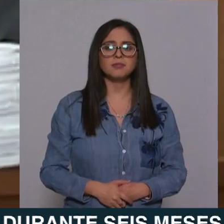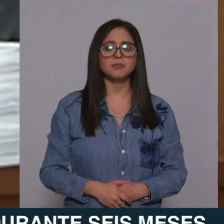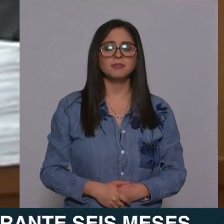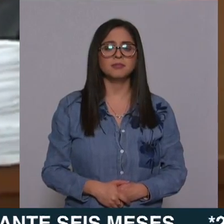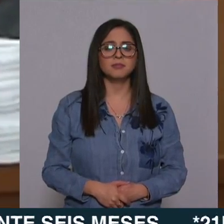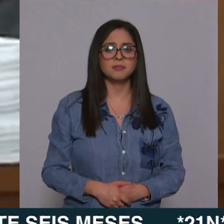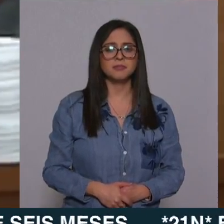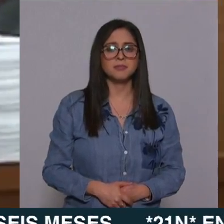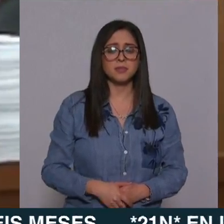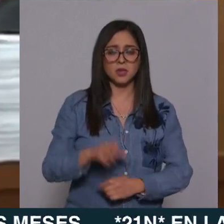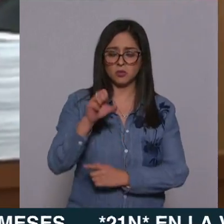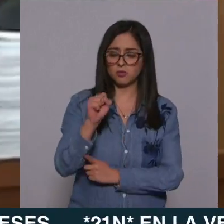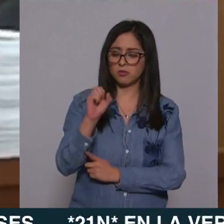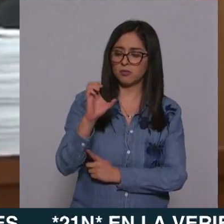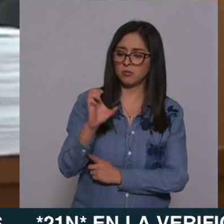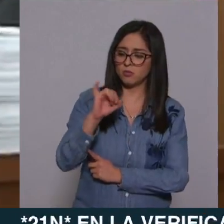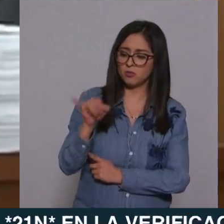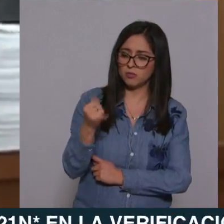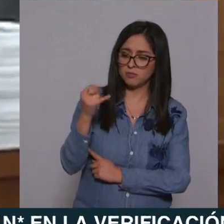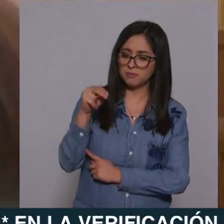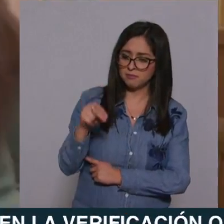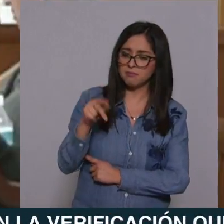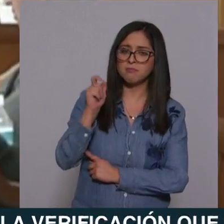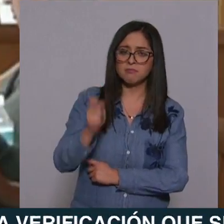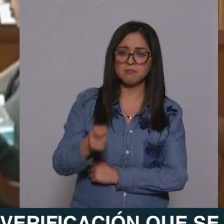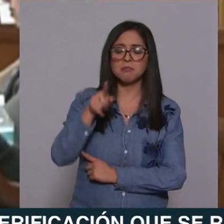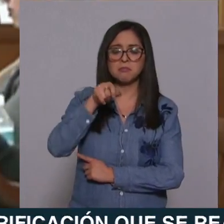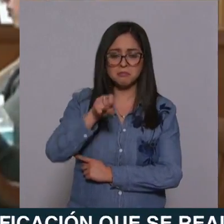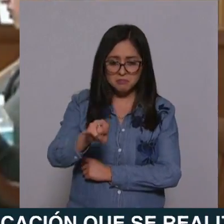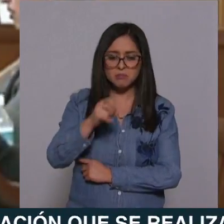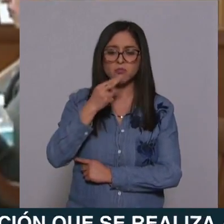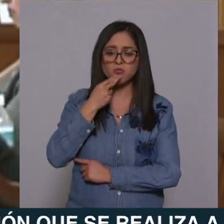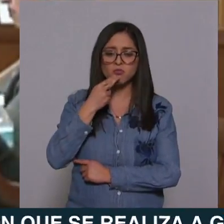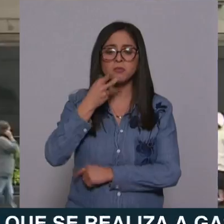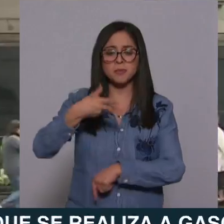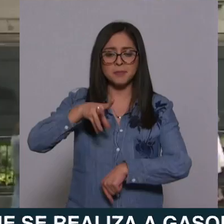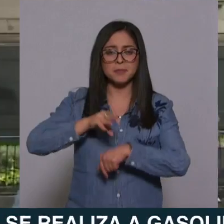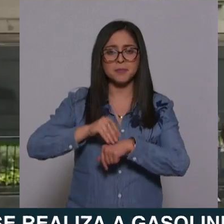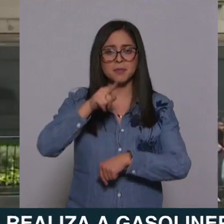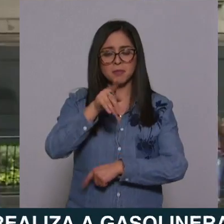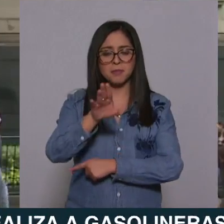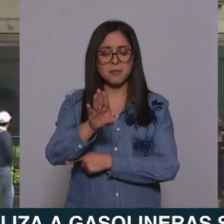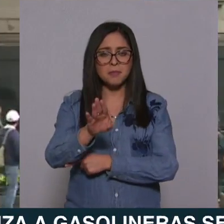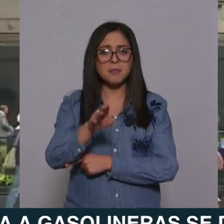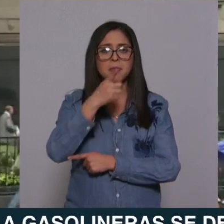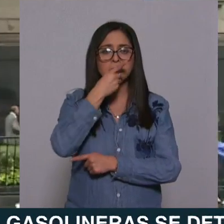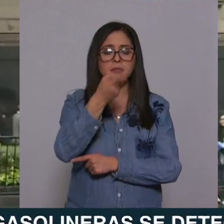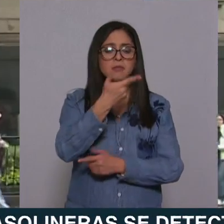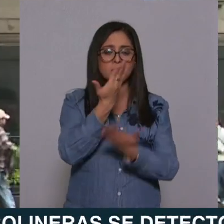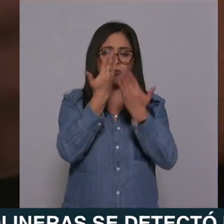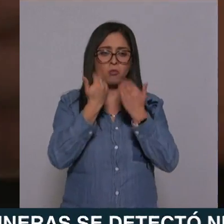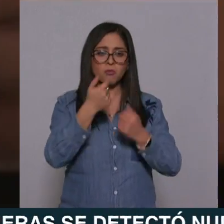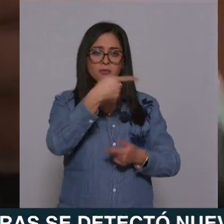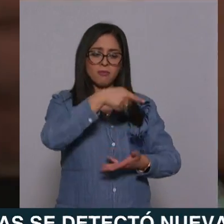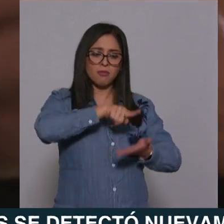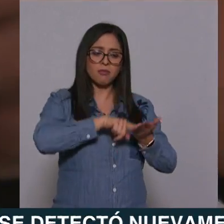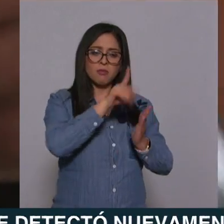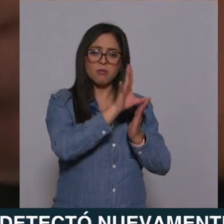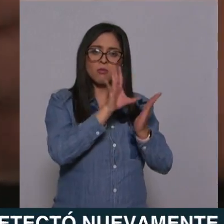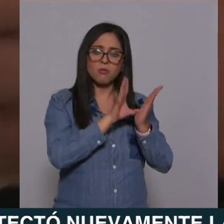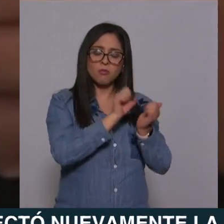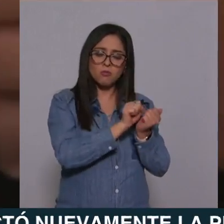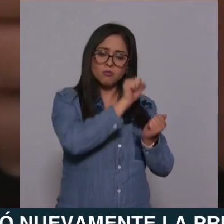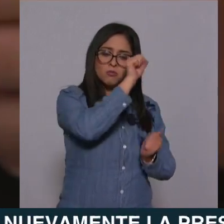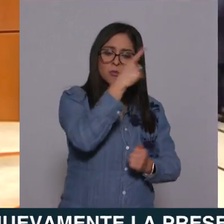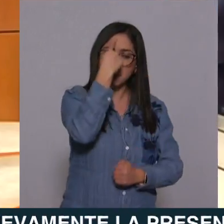luego de que la Suprema Corte de Justicia de la Nación abrió la puerta a la legalización del uso de la marihuana, al declarar inconstitucional la prohibición absoluta del consumo